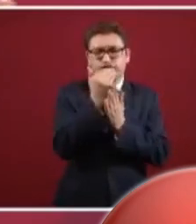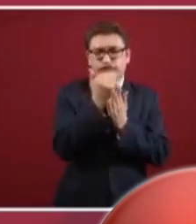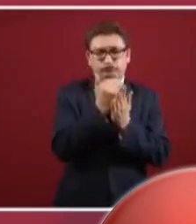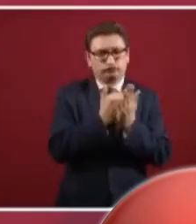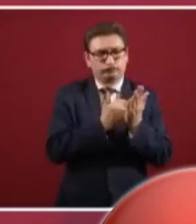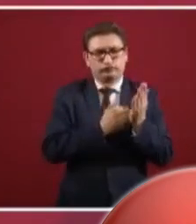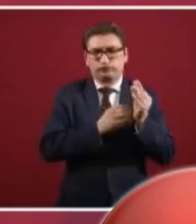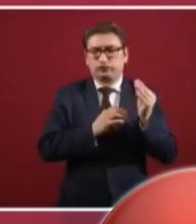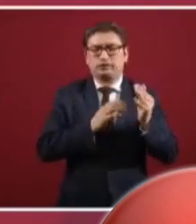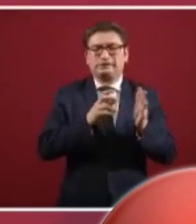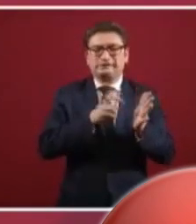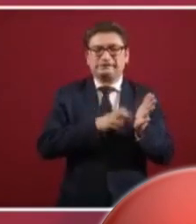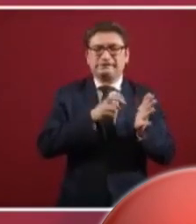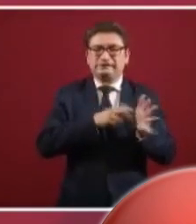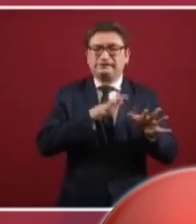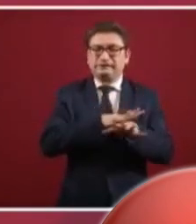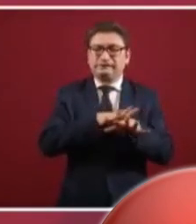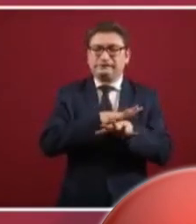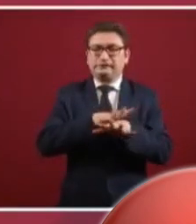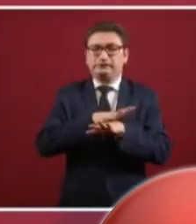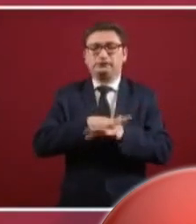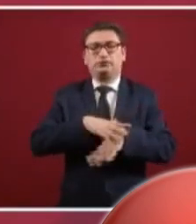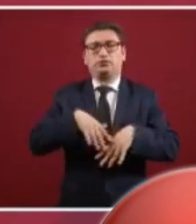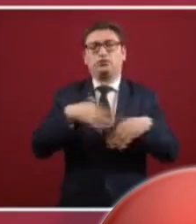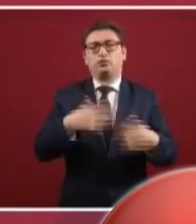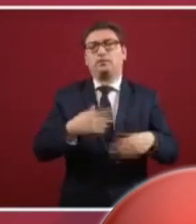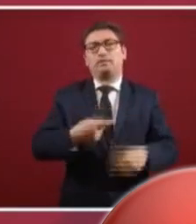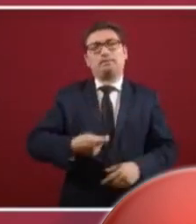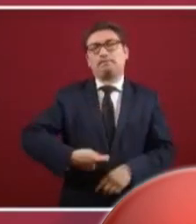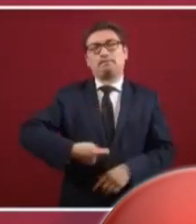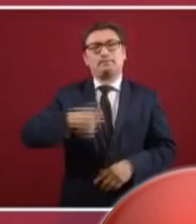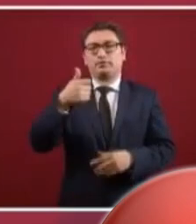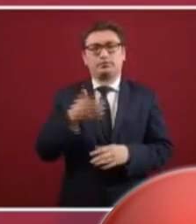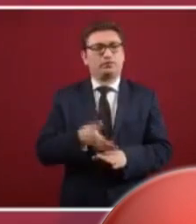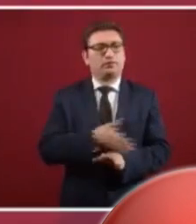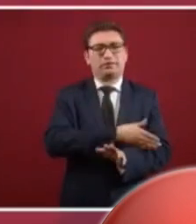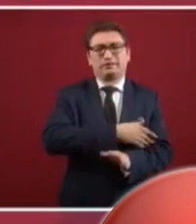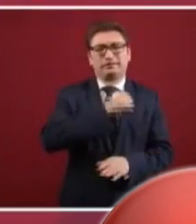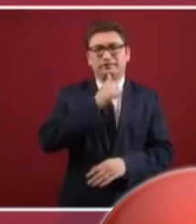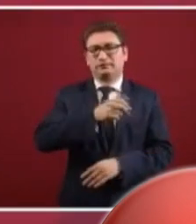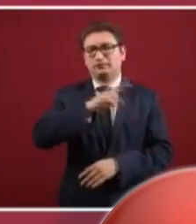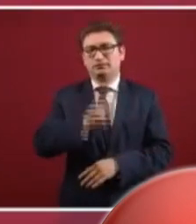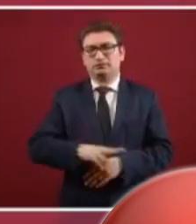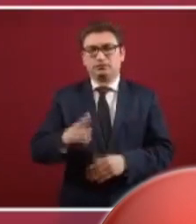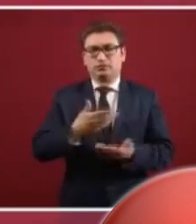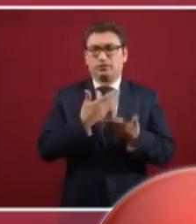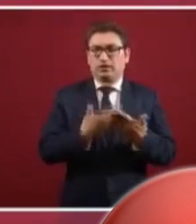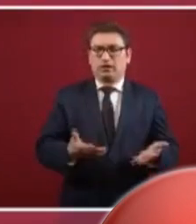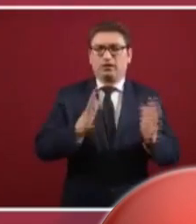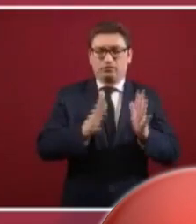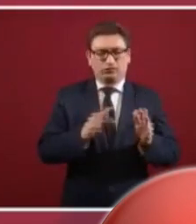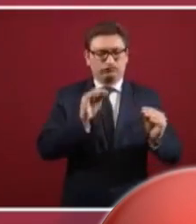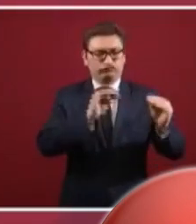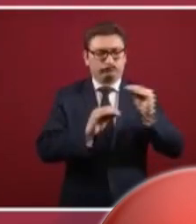es un cambio nunca visto, se está legislando en favor del